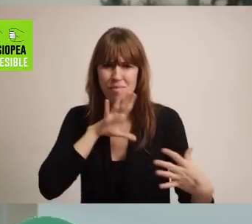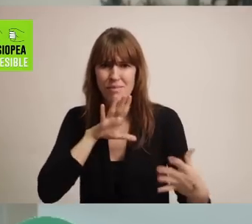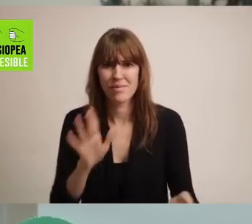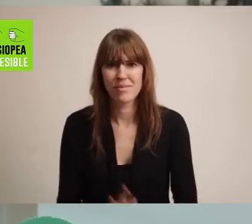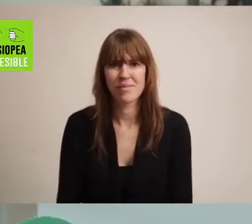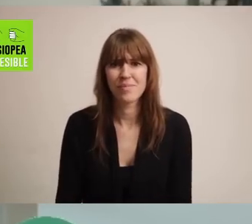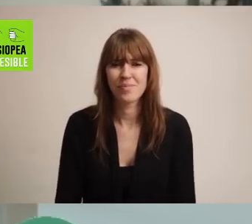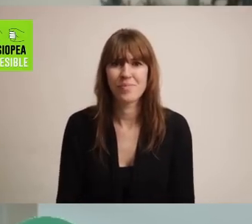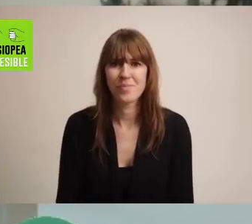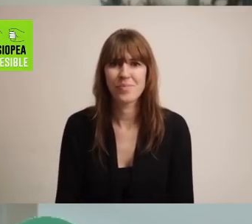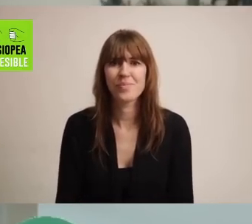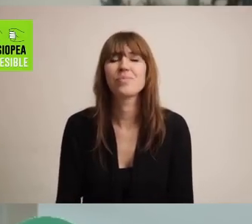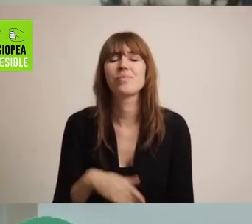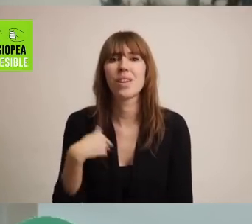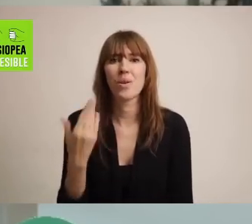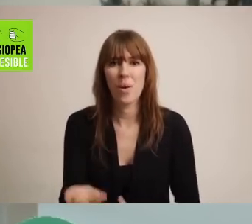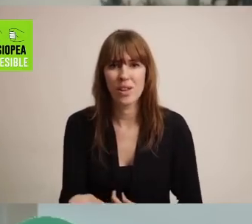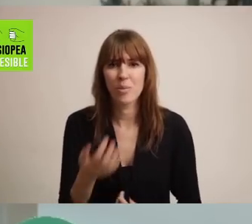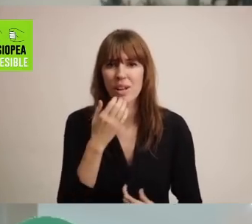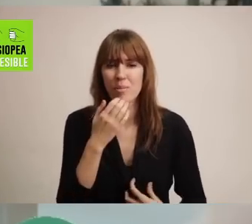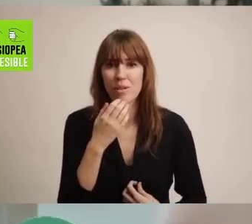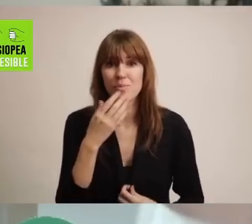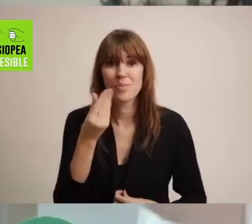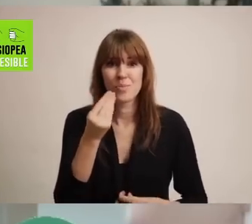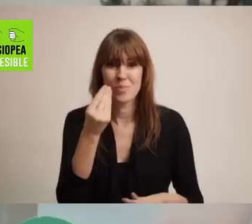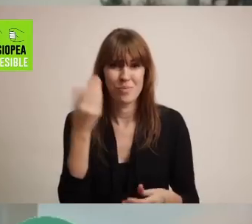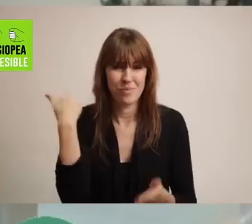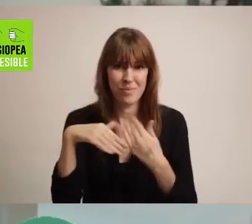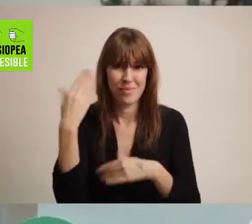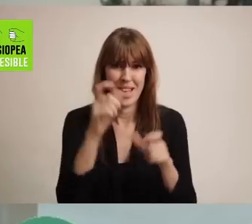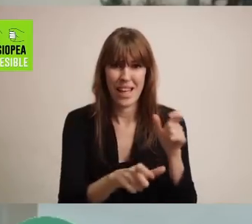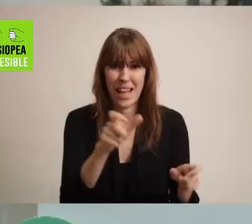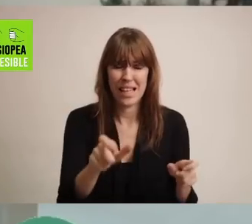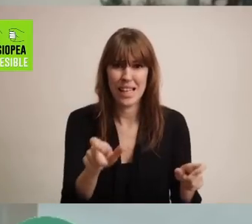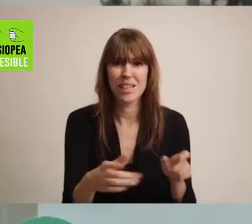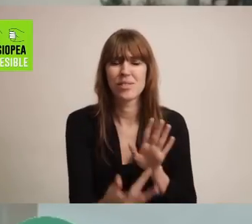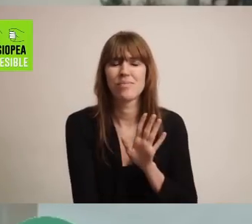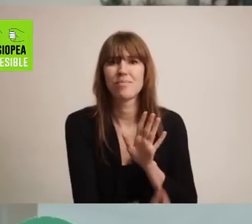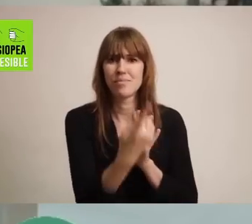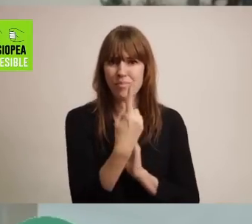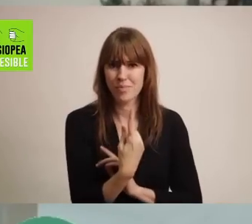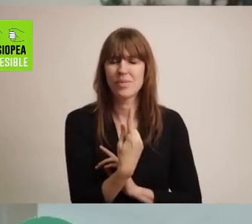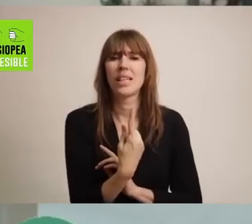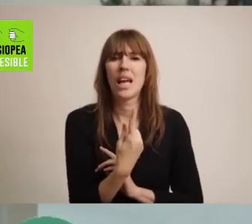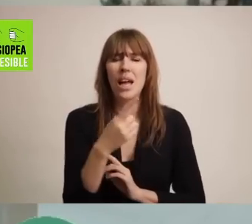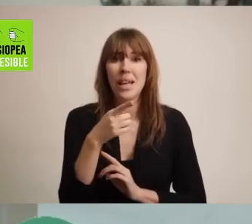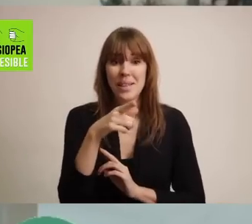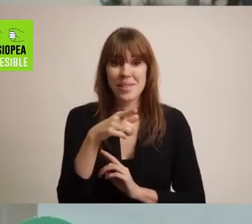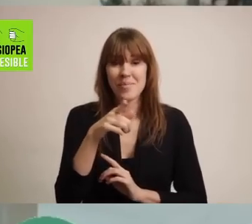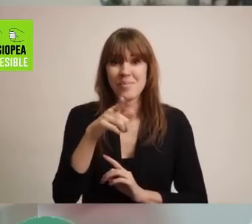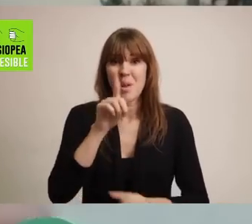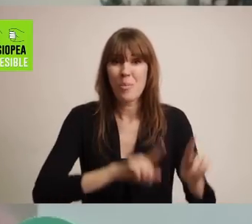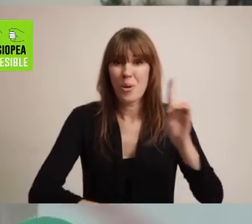Cuando me empezó a venir gente, y bastante, con muchos problemas después de haber sido iniciados